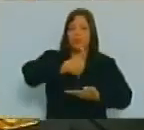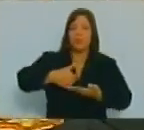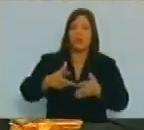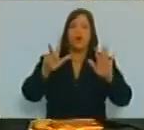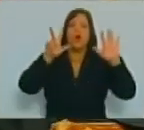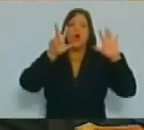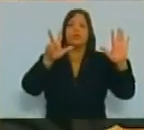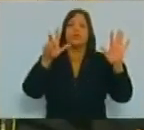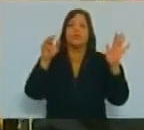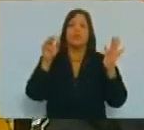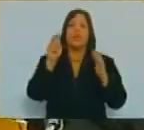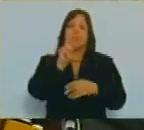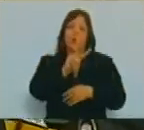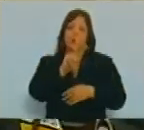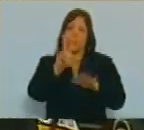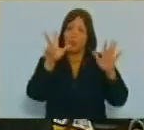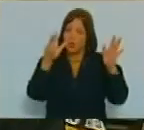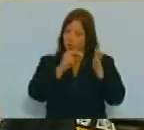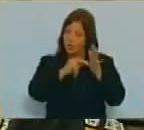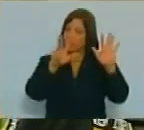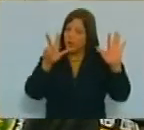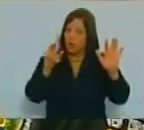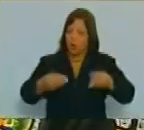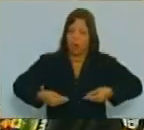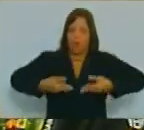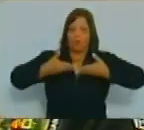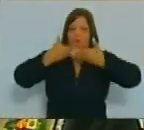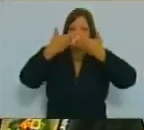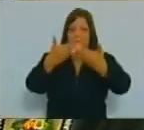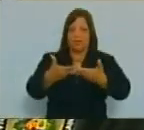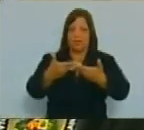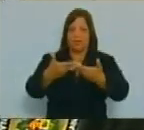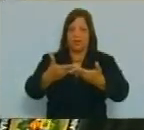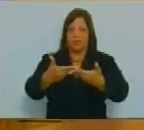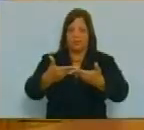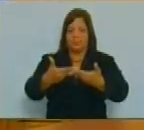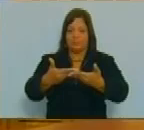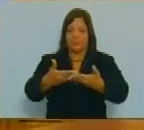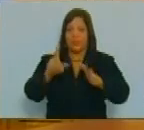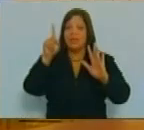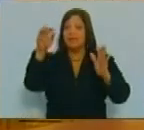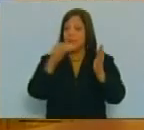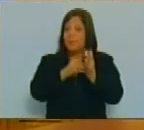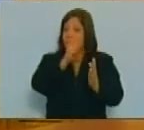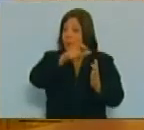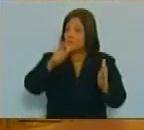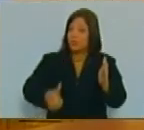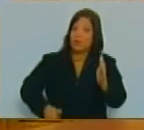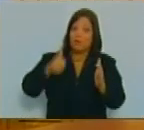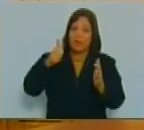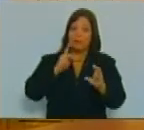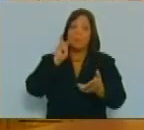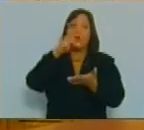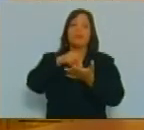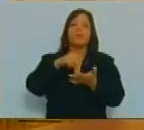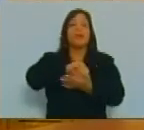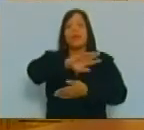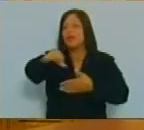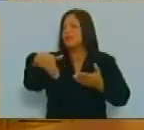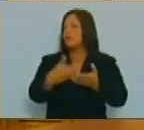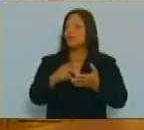82 propuestas que le vamos a entregar hoy participaron más de 6.000 personas en todo el territorio